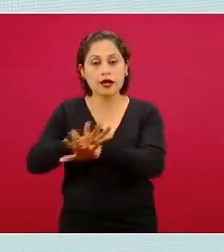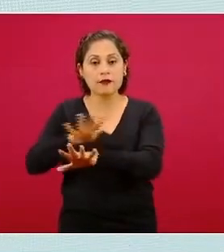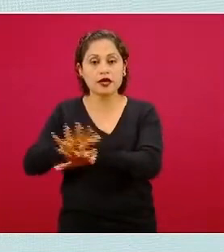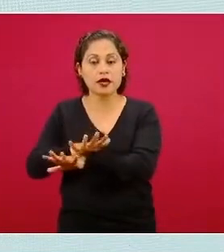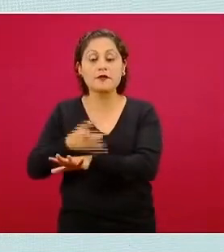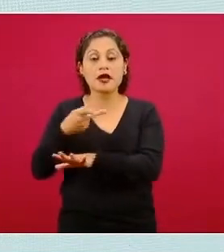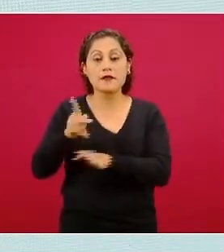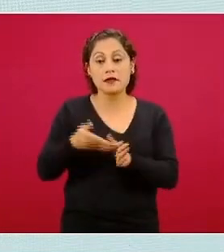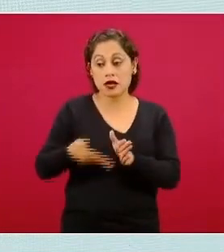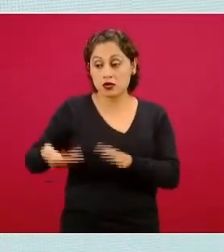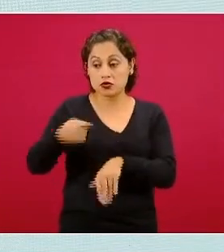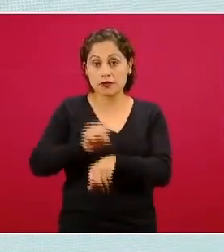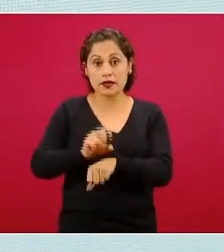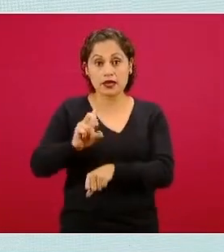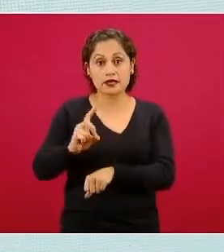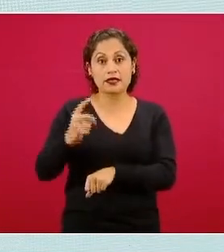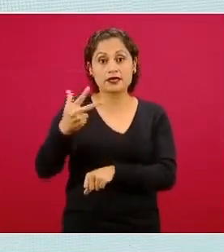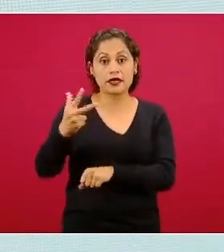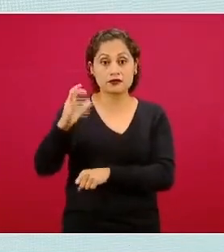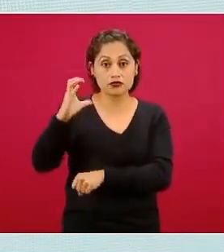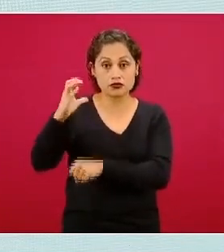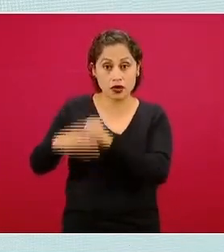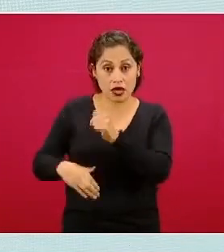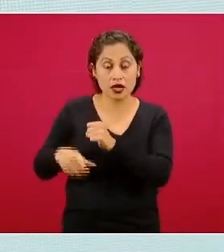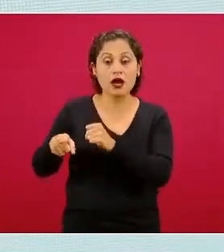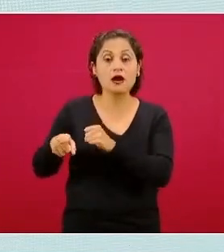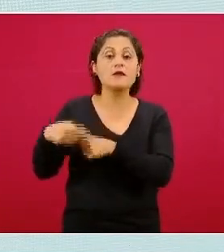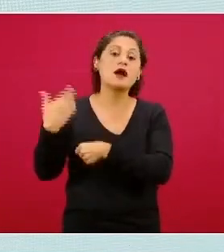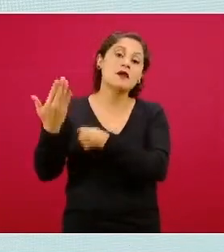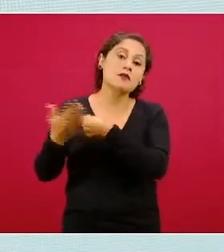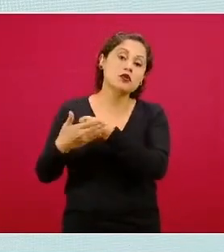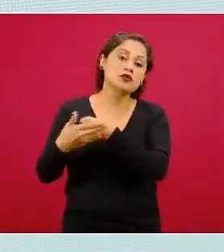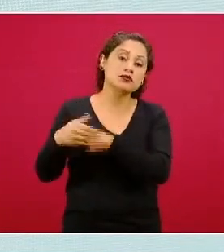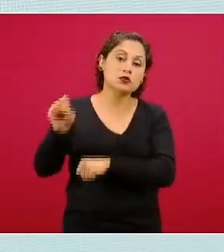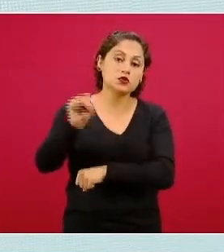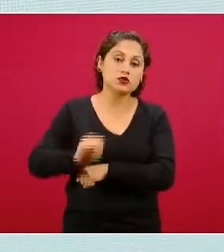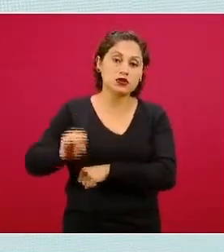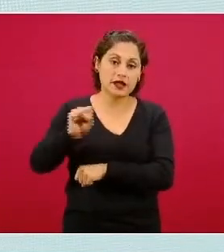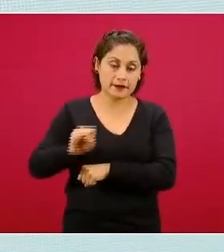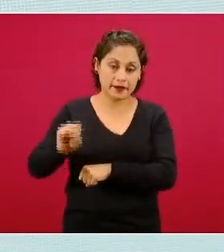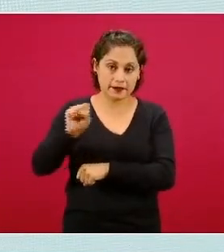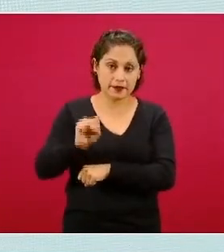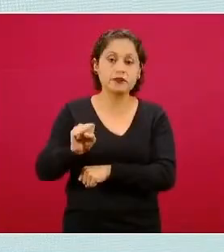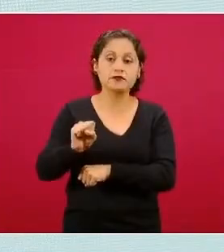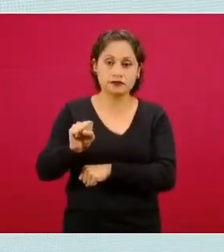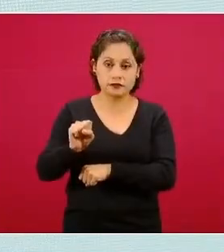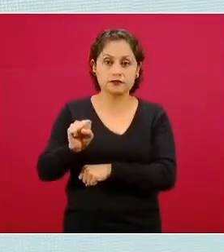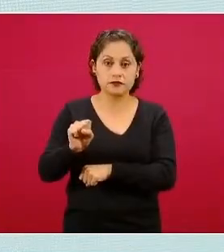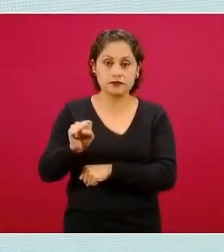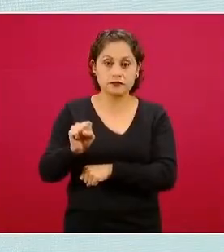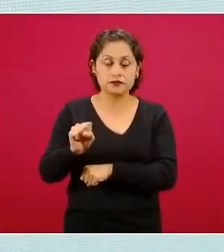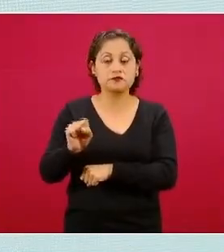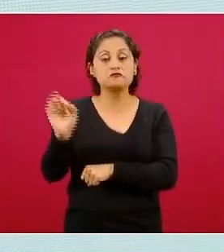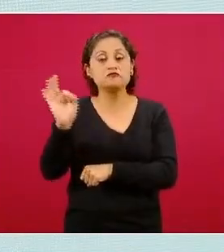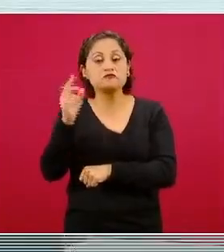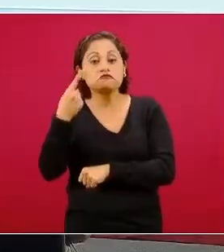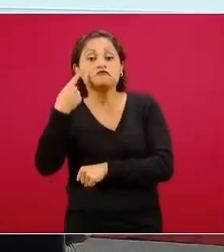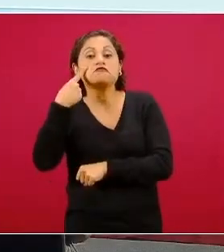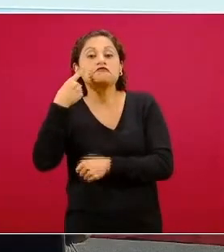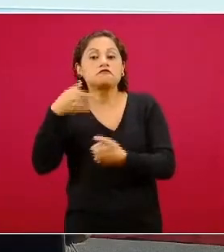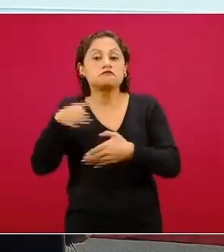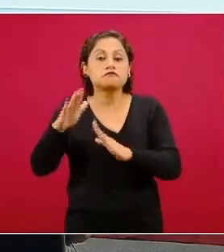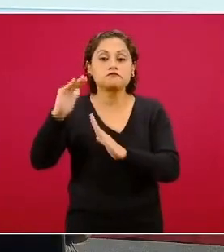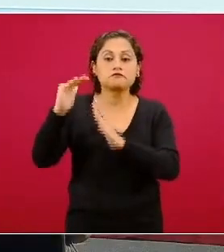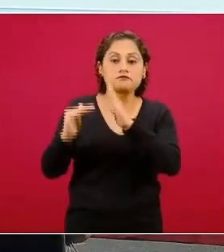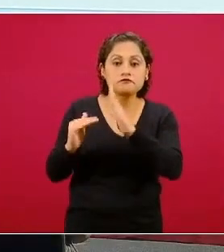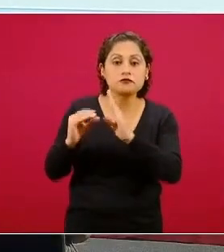semana 38 ocurrirá este sábado, pasado mañana. Si llegamos a alguna reducción, seguirá la